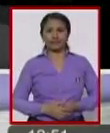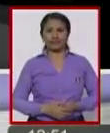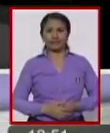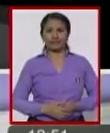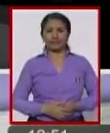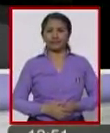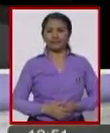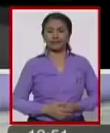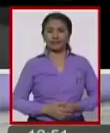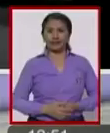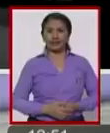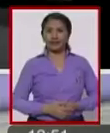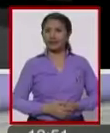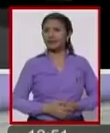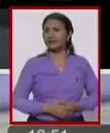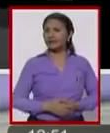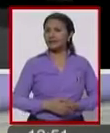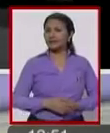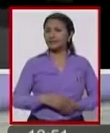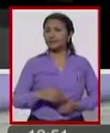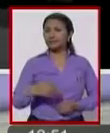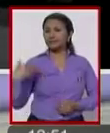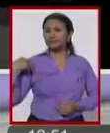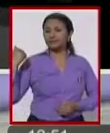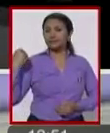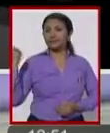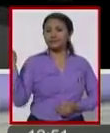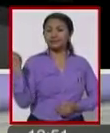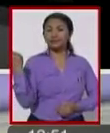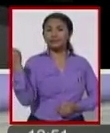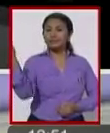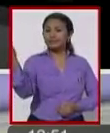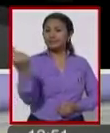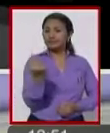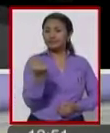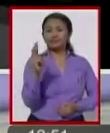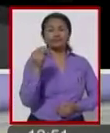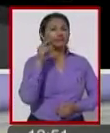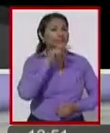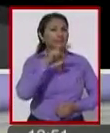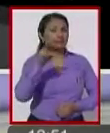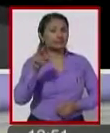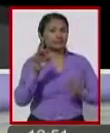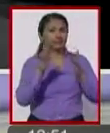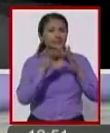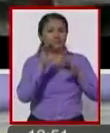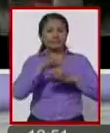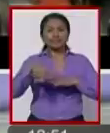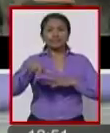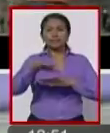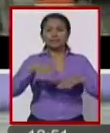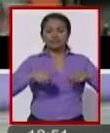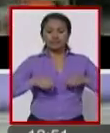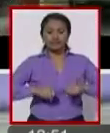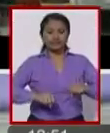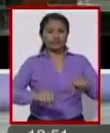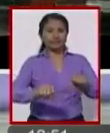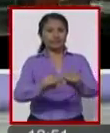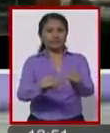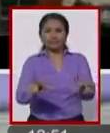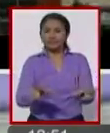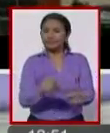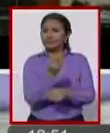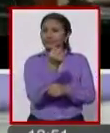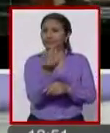Hasta el momento, Nicole, no se la ha visto a la propietaria de esta red de supermercados, de esta red de centros comerciales en el